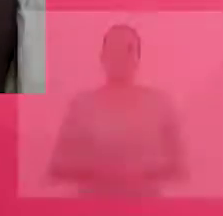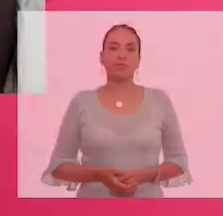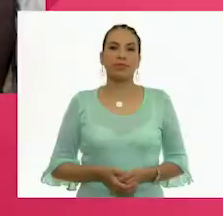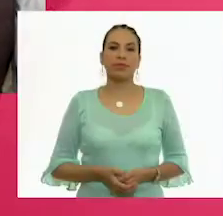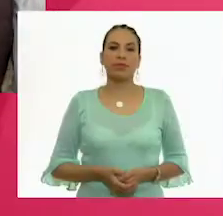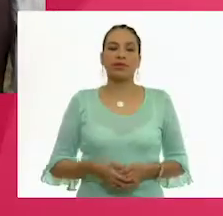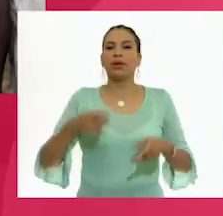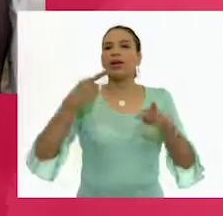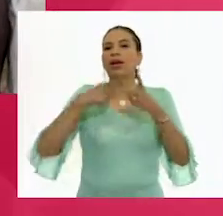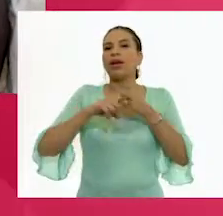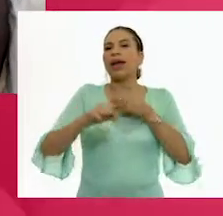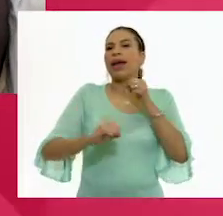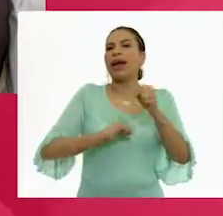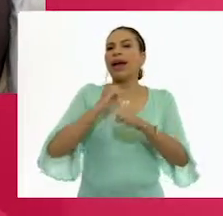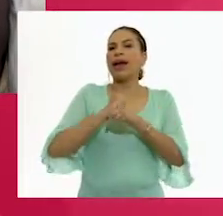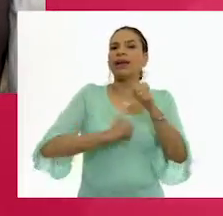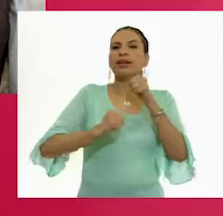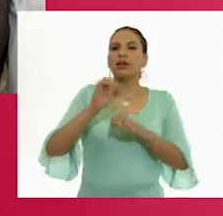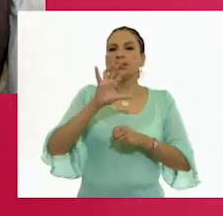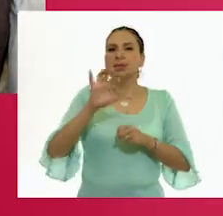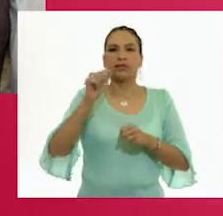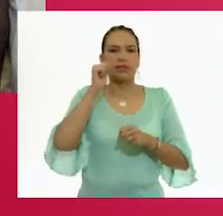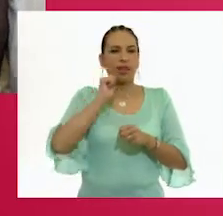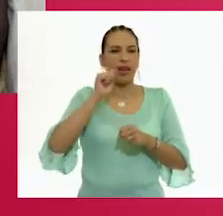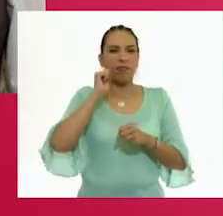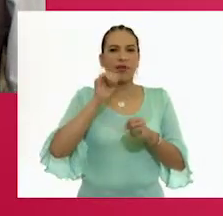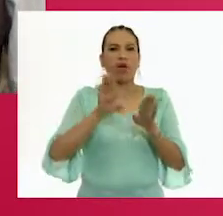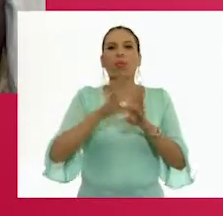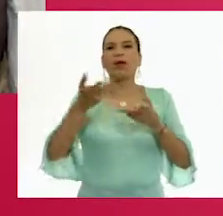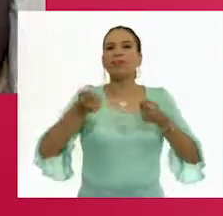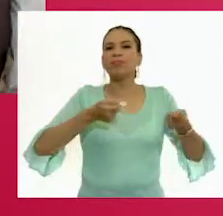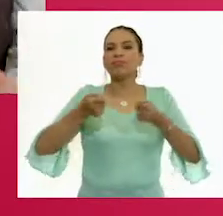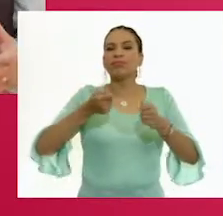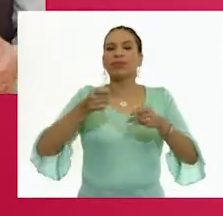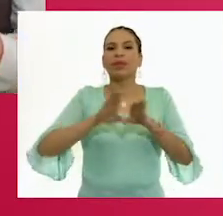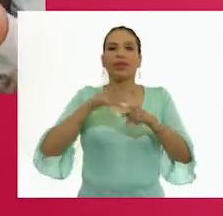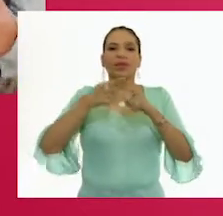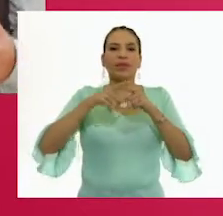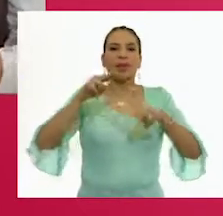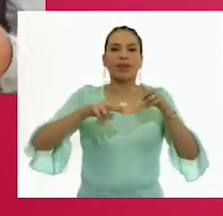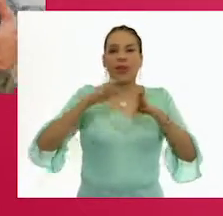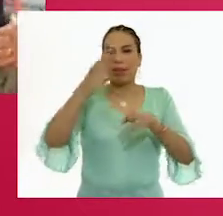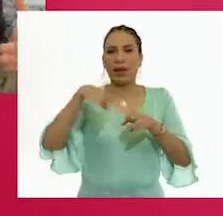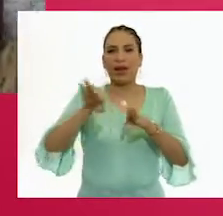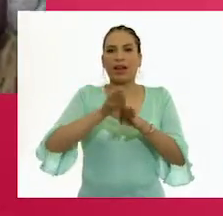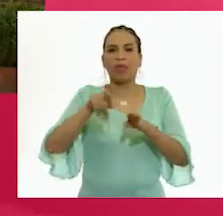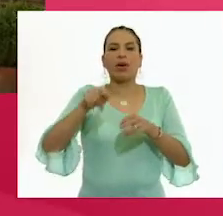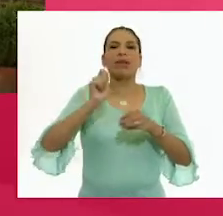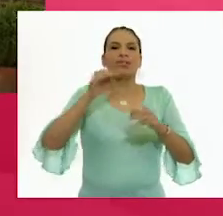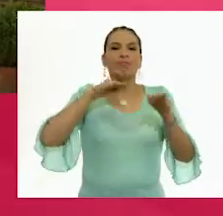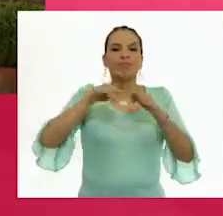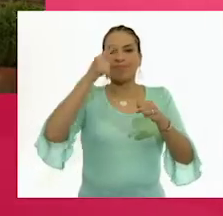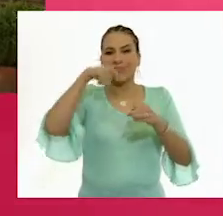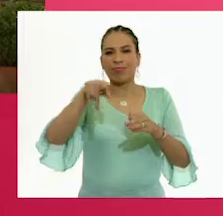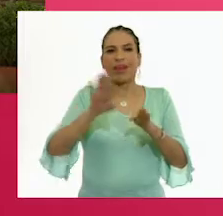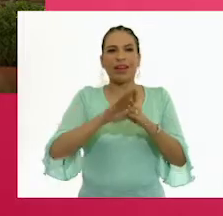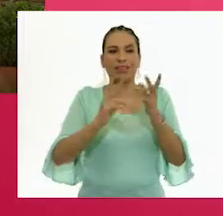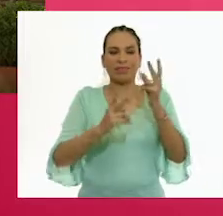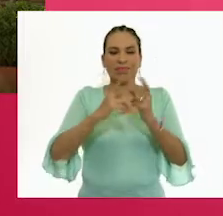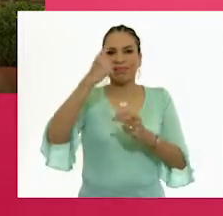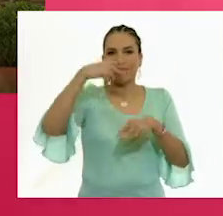Empezamos desde los años 500 y tanto, siempre fue manejada a nivel de lo que era explotación pulquera, ¿no? Toda la zona,